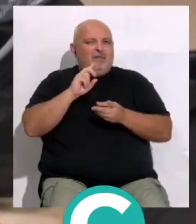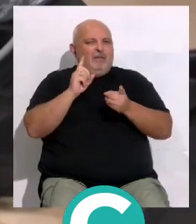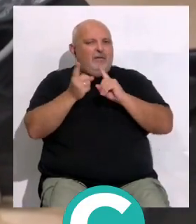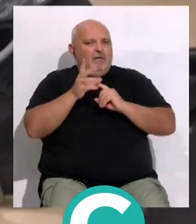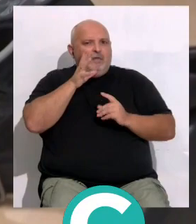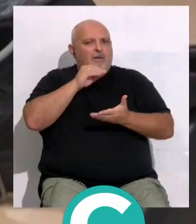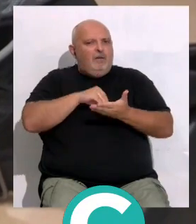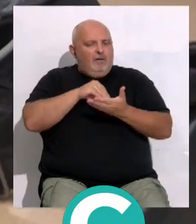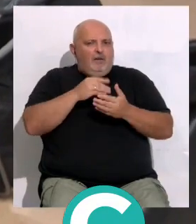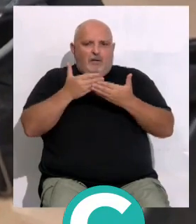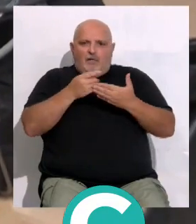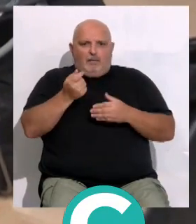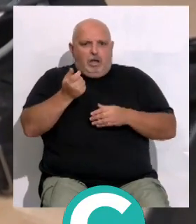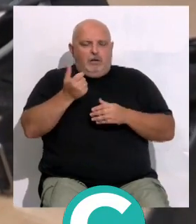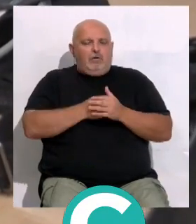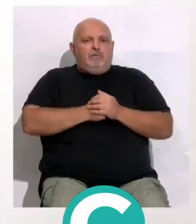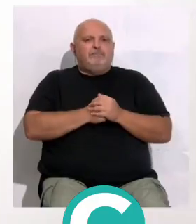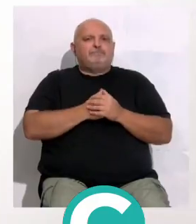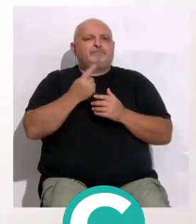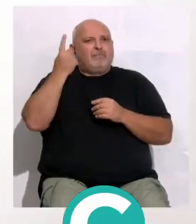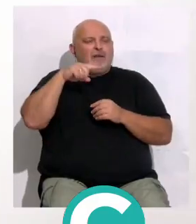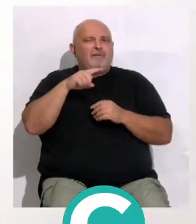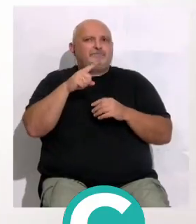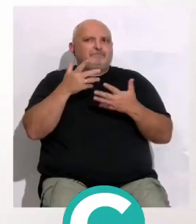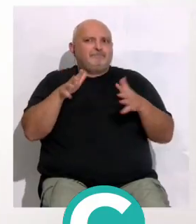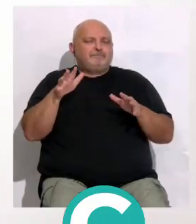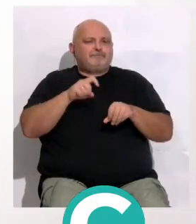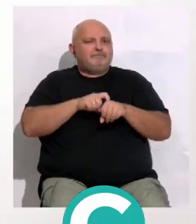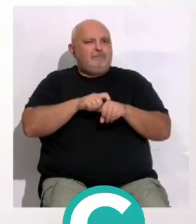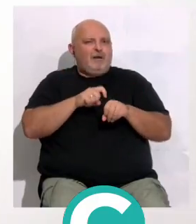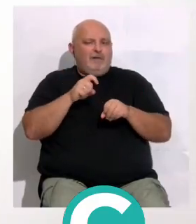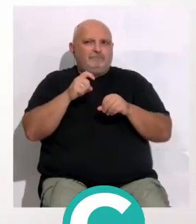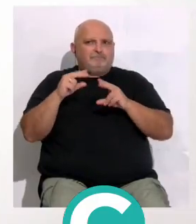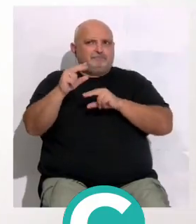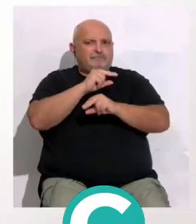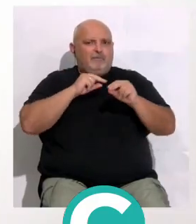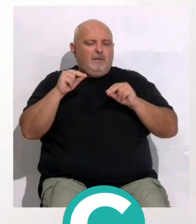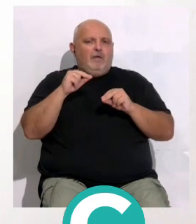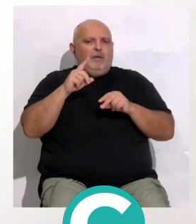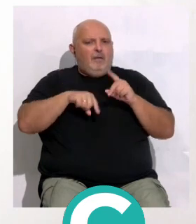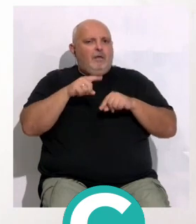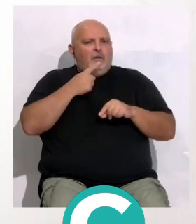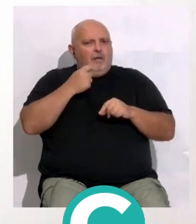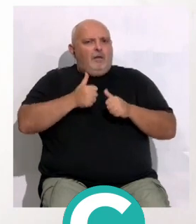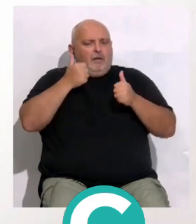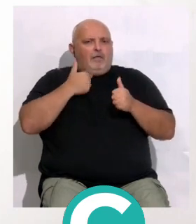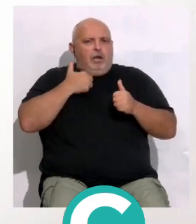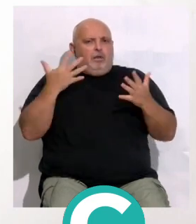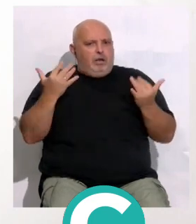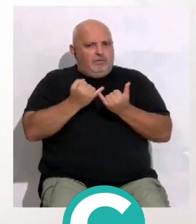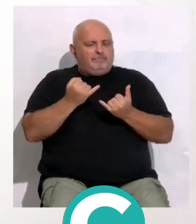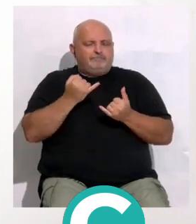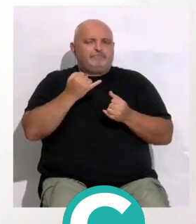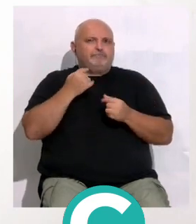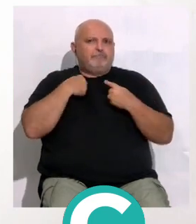Eso está muy, muy, muy poco estudiado y se sabe, al menos a nivel coloquial, que ahí cuesta más perder peso, que ahí